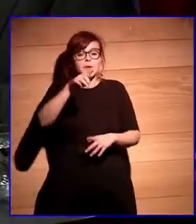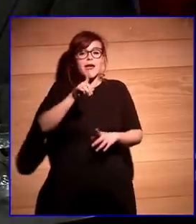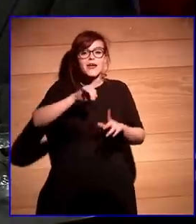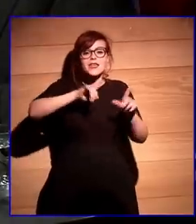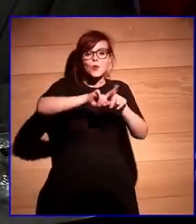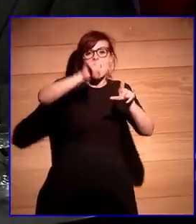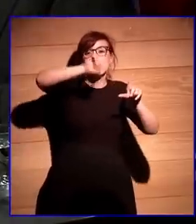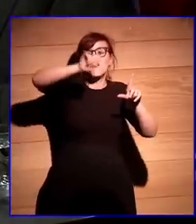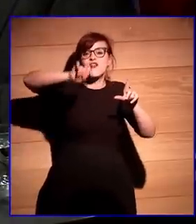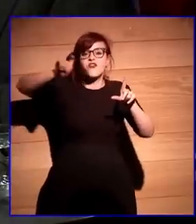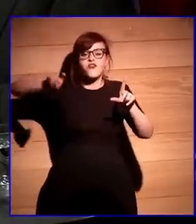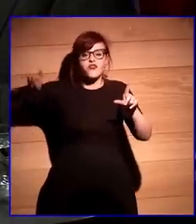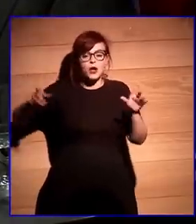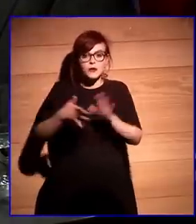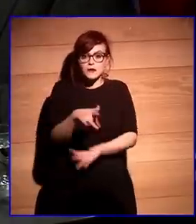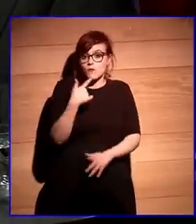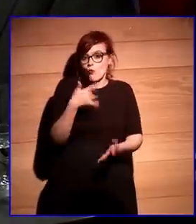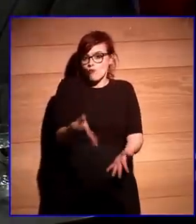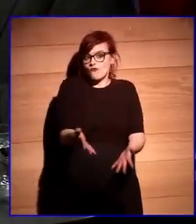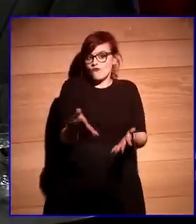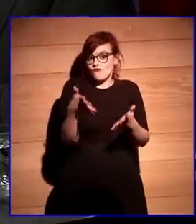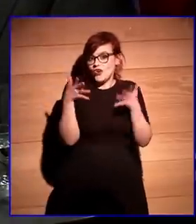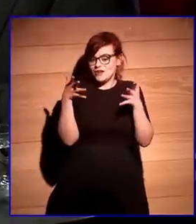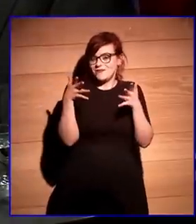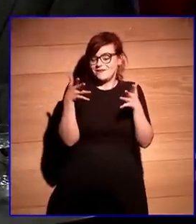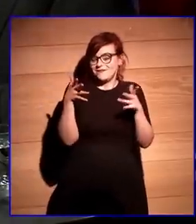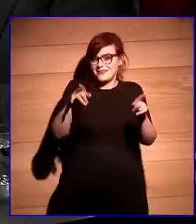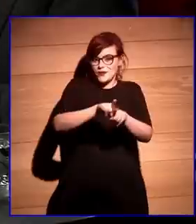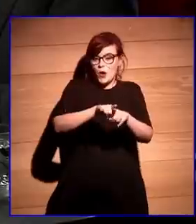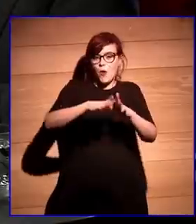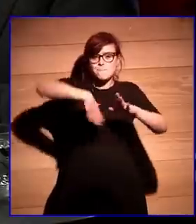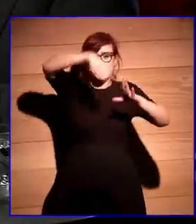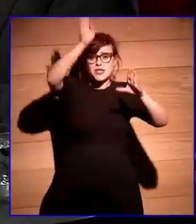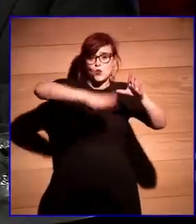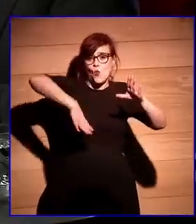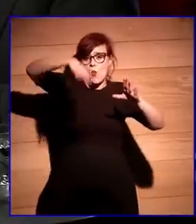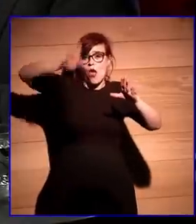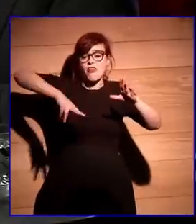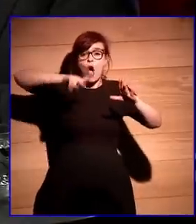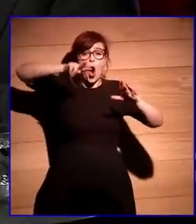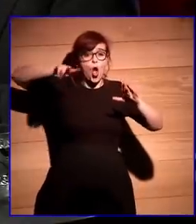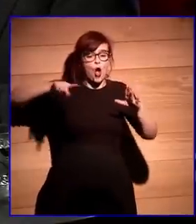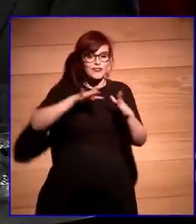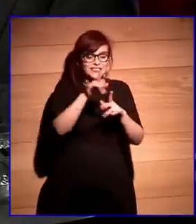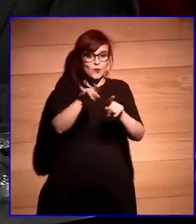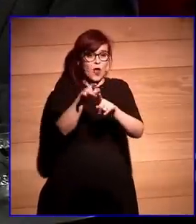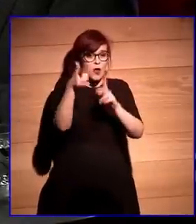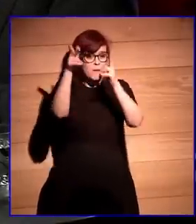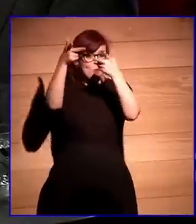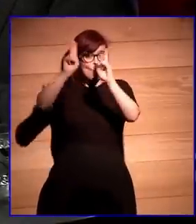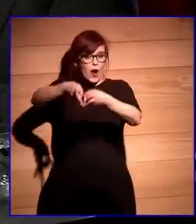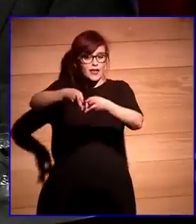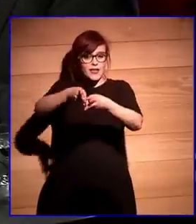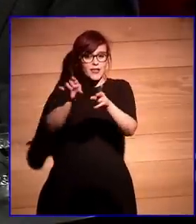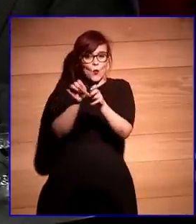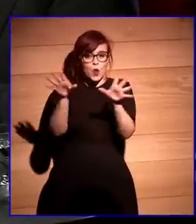graffiti... Pues es una cosa que él se lo tomó muy en serio, ¿no? Y rellenó a una tía de pintura de oro para que se muriera por los